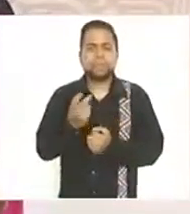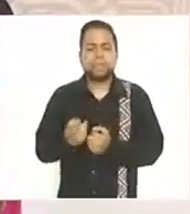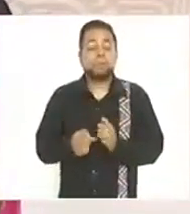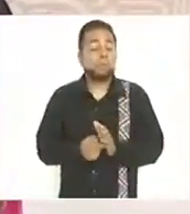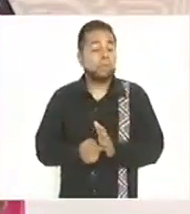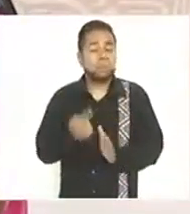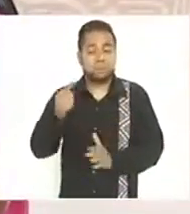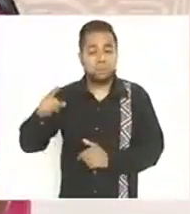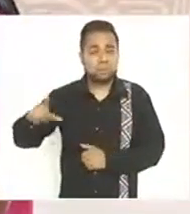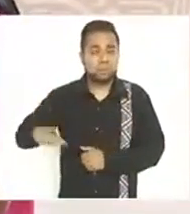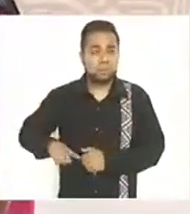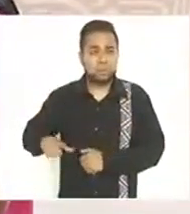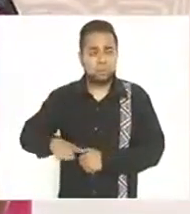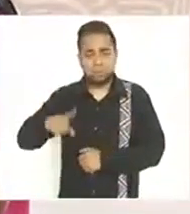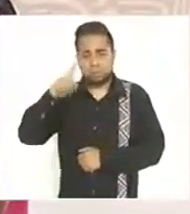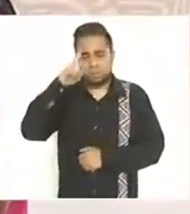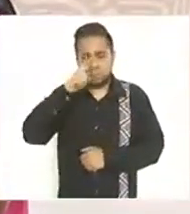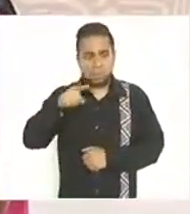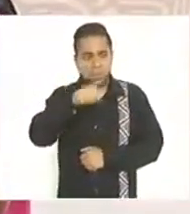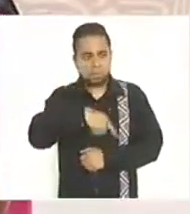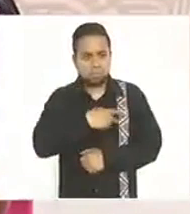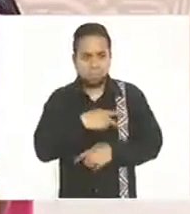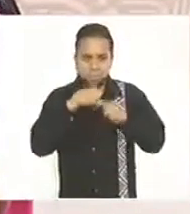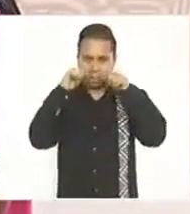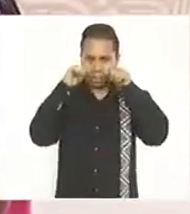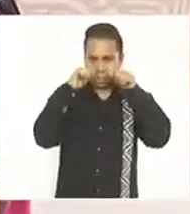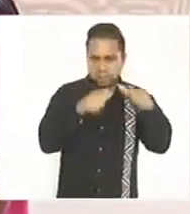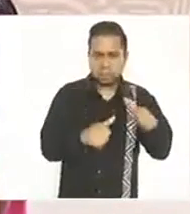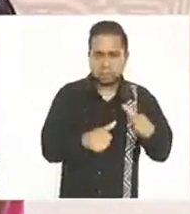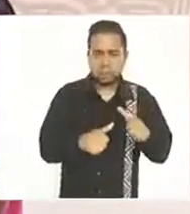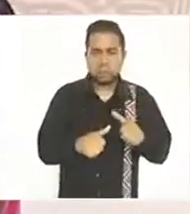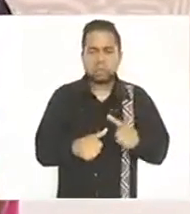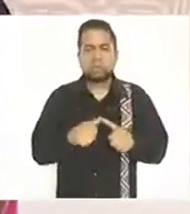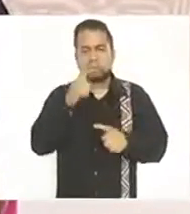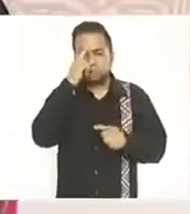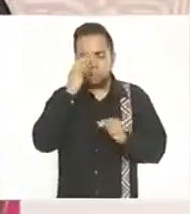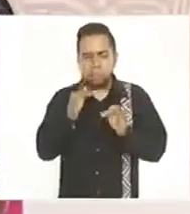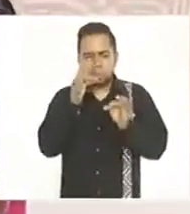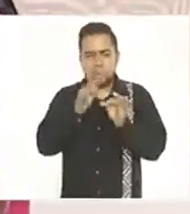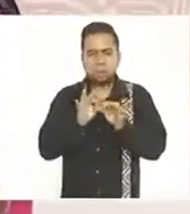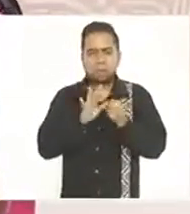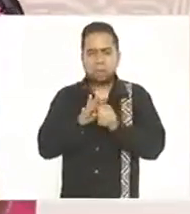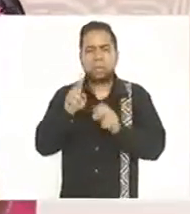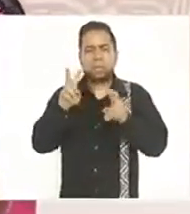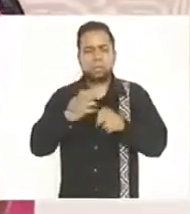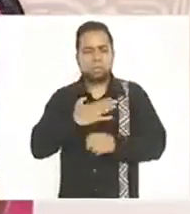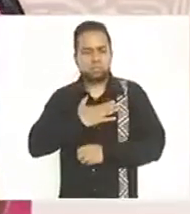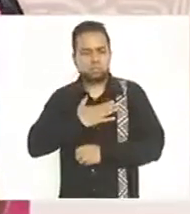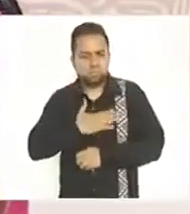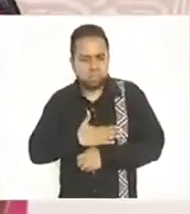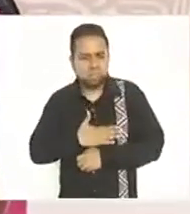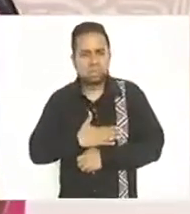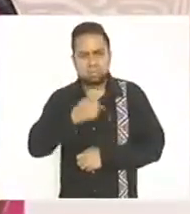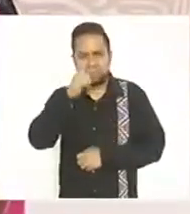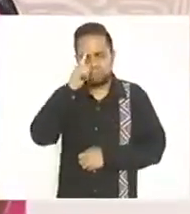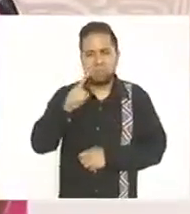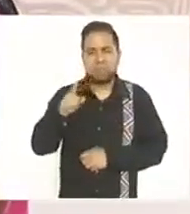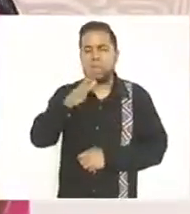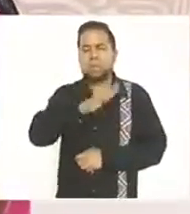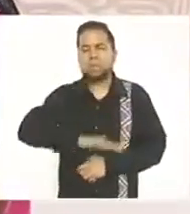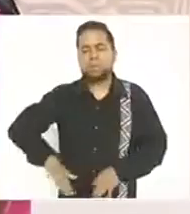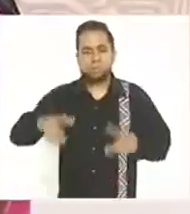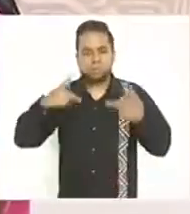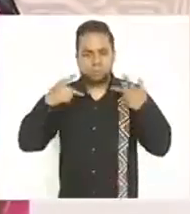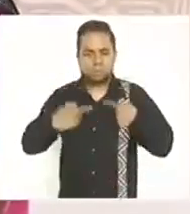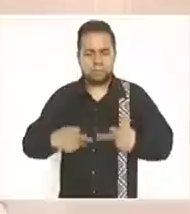primer gobierno en mirar por los pobres, por hacer cumplir los anhelos de justicia de todo un